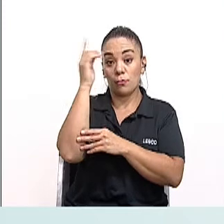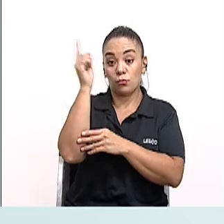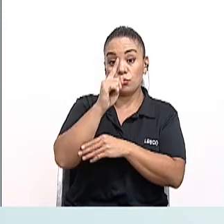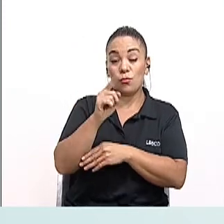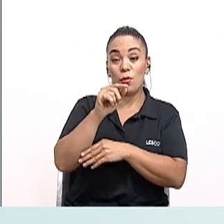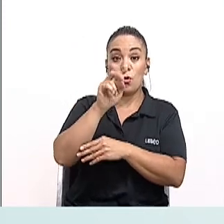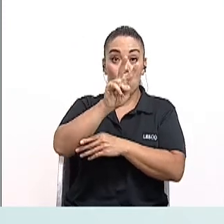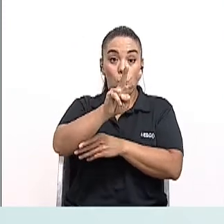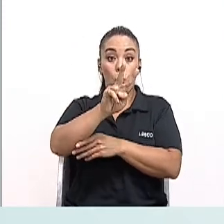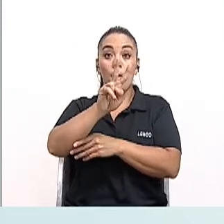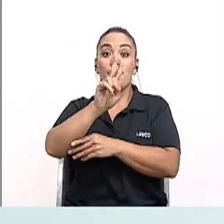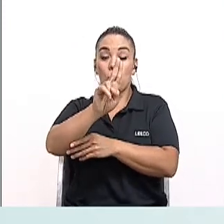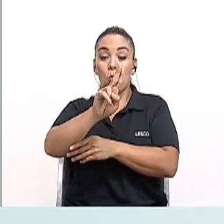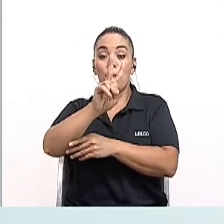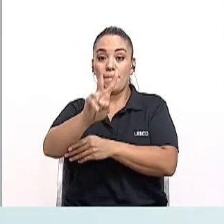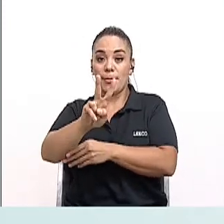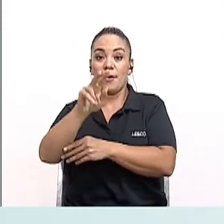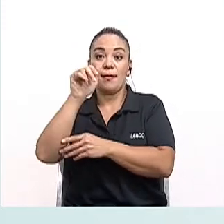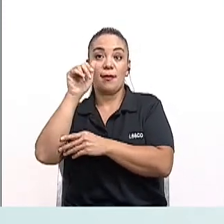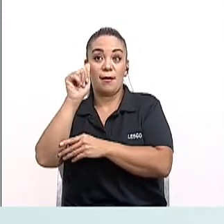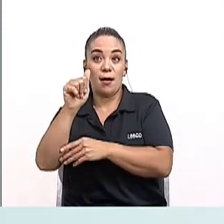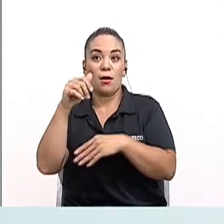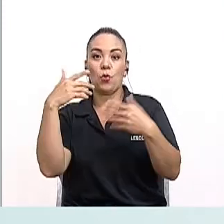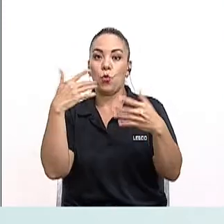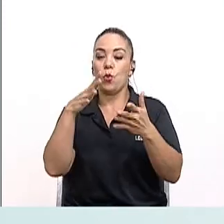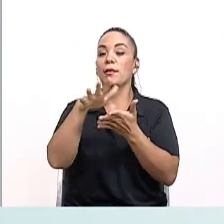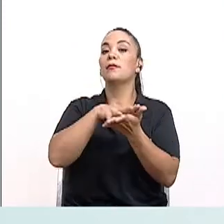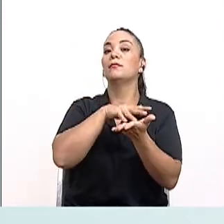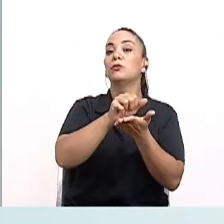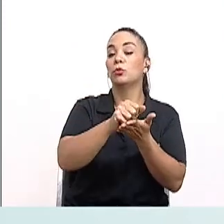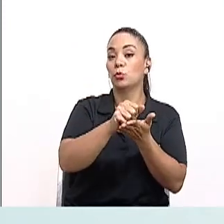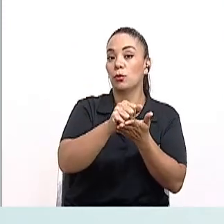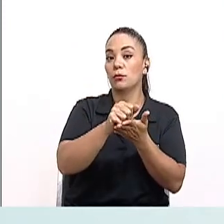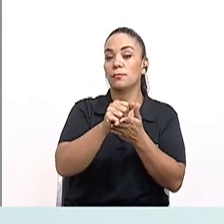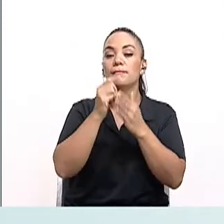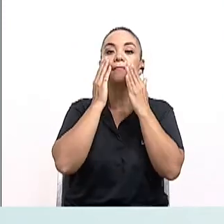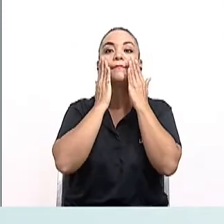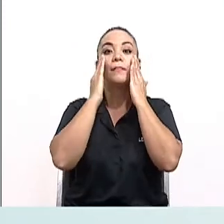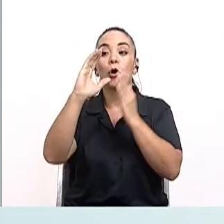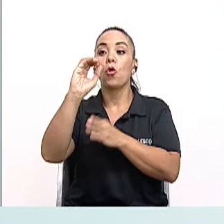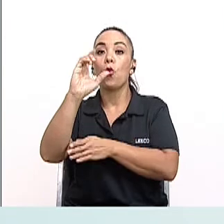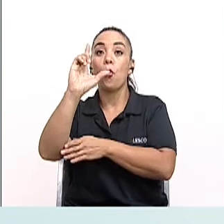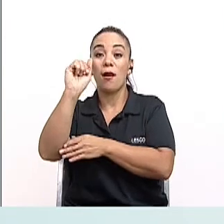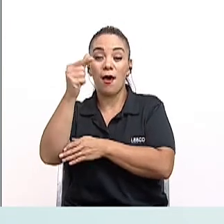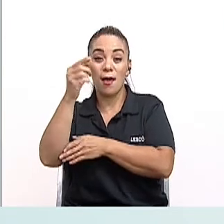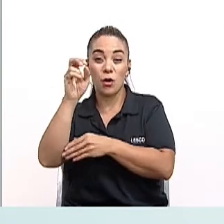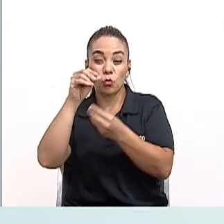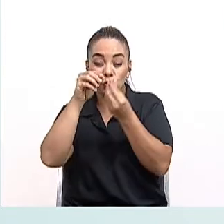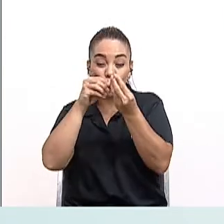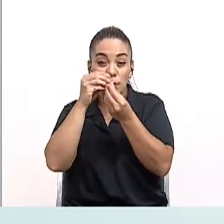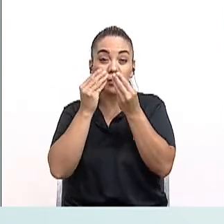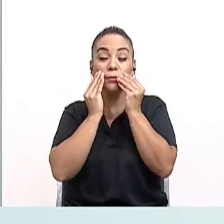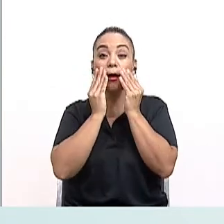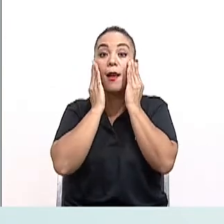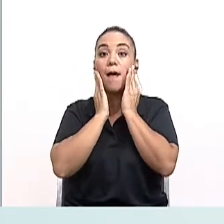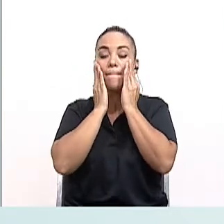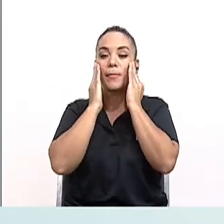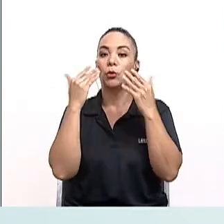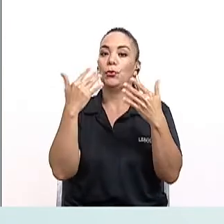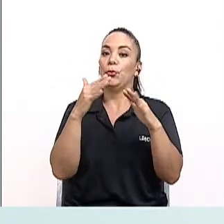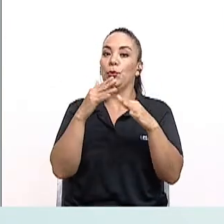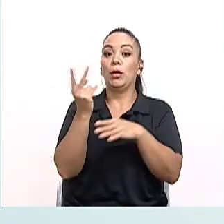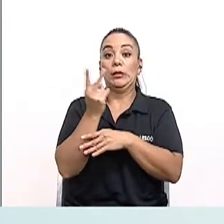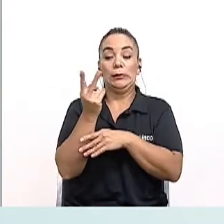dermis, generando también destrucción, por ejemplo, de las fibras de colágeno. Y entre las dos generarían